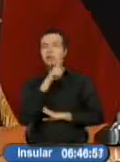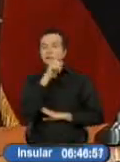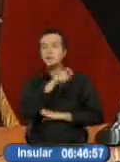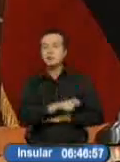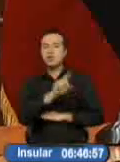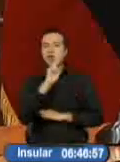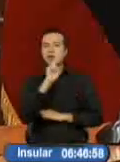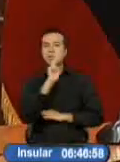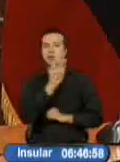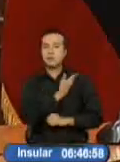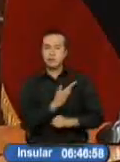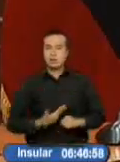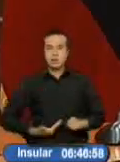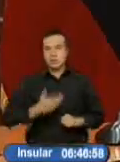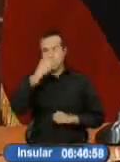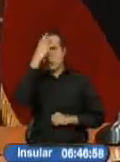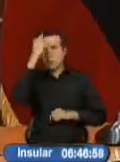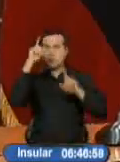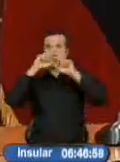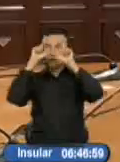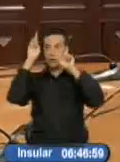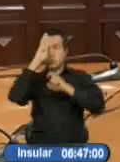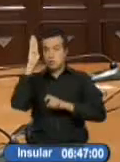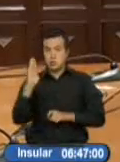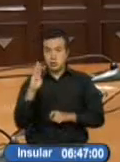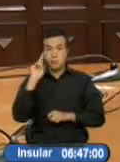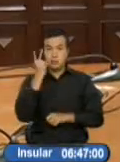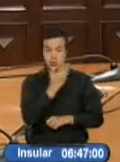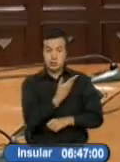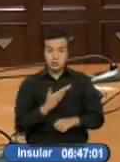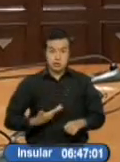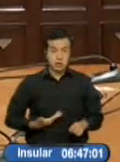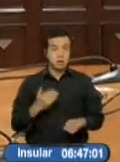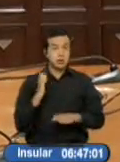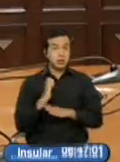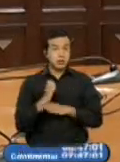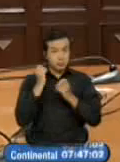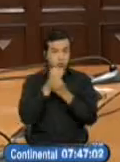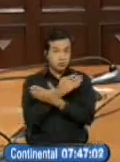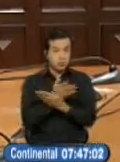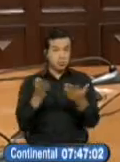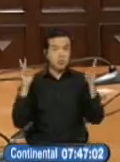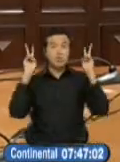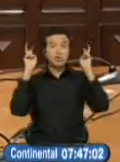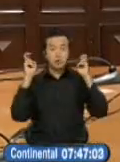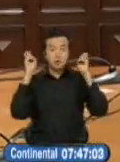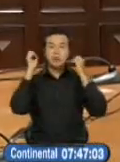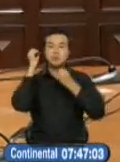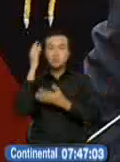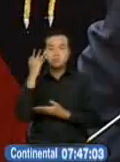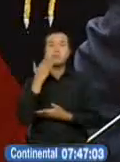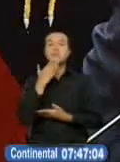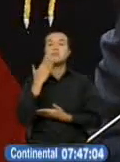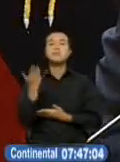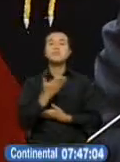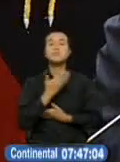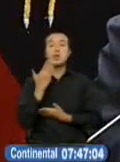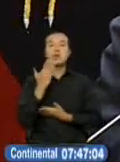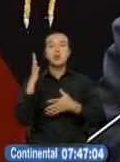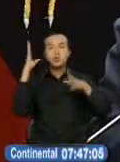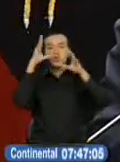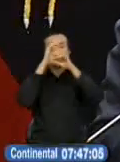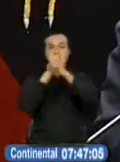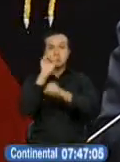Glass en la red de corrupción implementada por la empresa constructora, el vicepresidente de la República expresó lo siguiente durante una declaración de prensa convocada la noche de